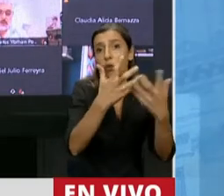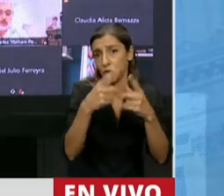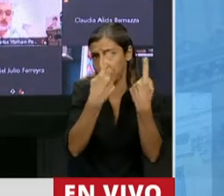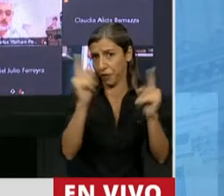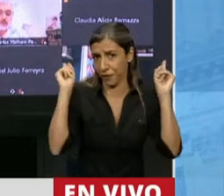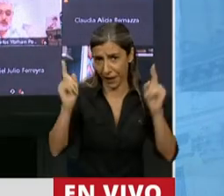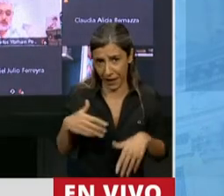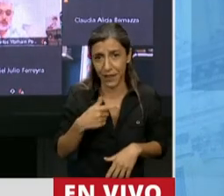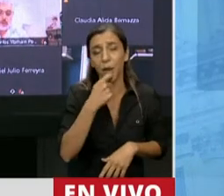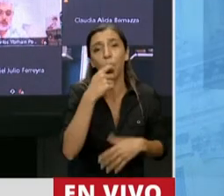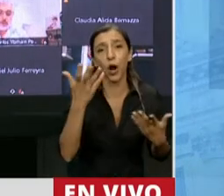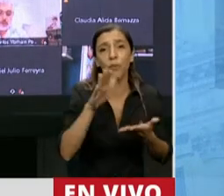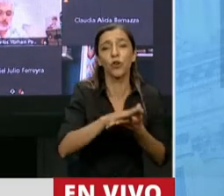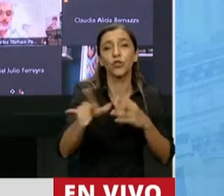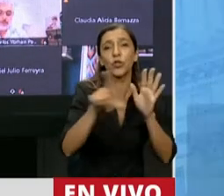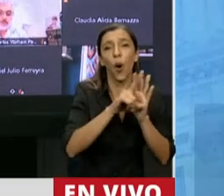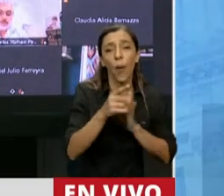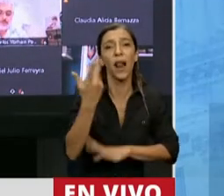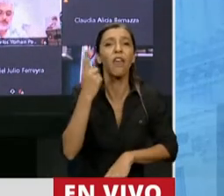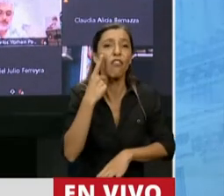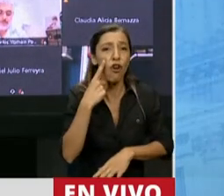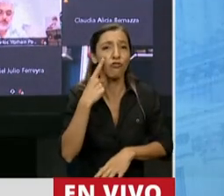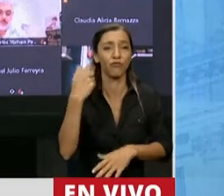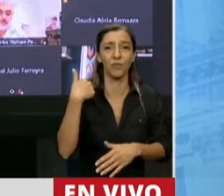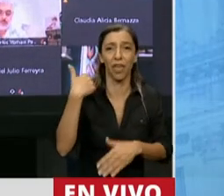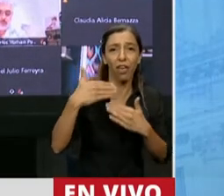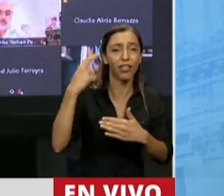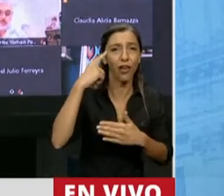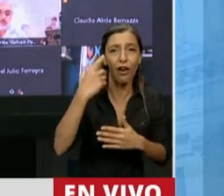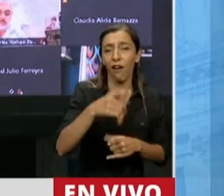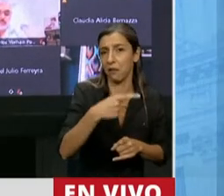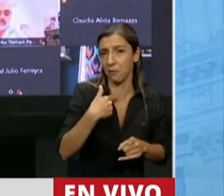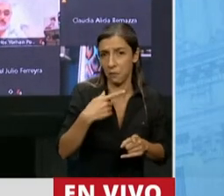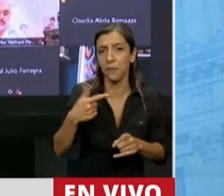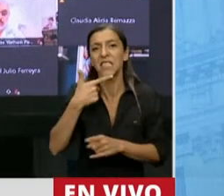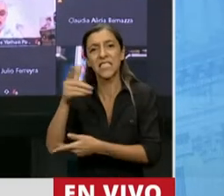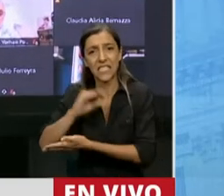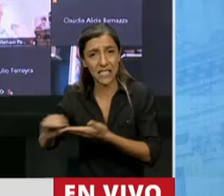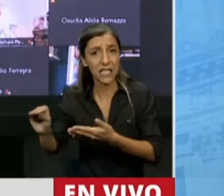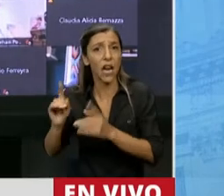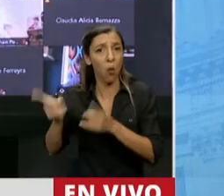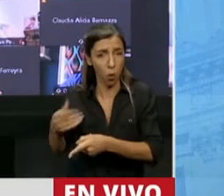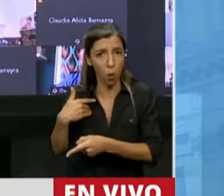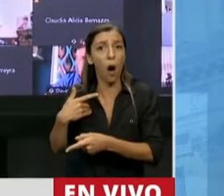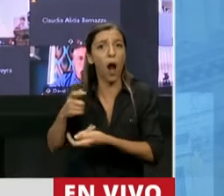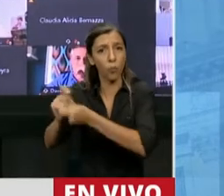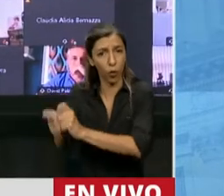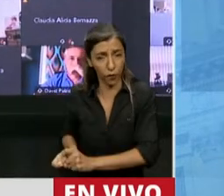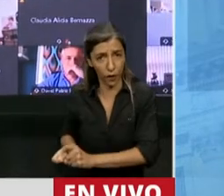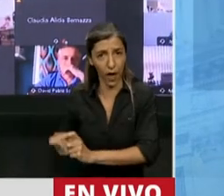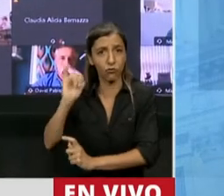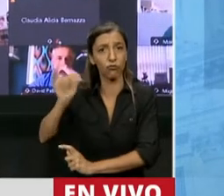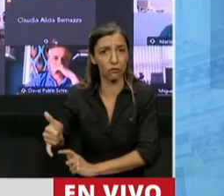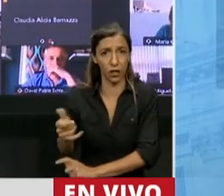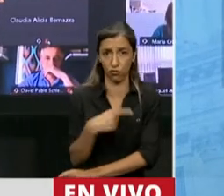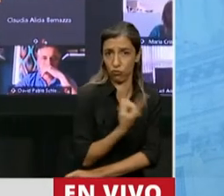por ejemplo, Economía del Conocimiento, la Cámara del Senado, que era Cámara revisora, sí pudo hacer modificaciones, a nosotros no,